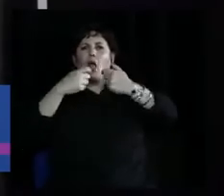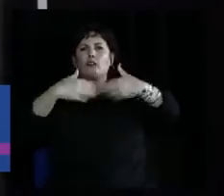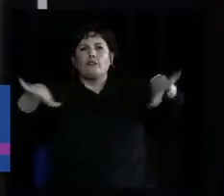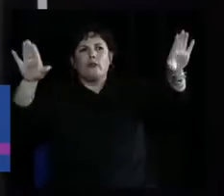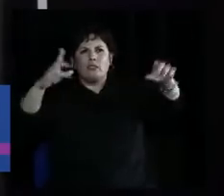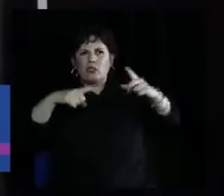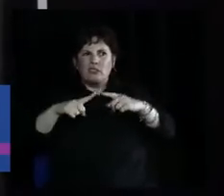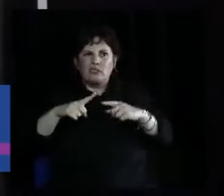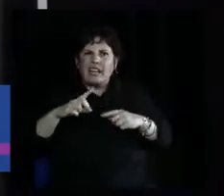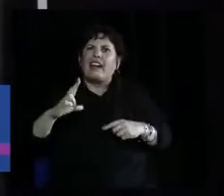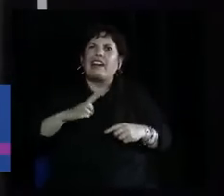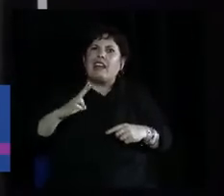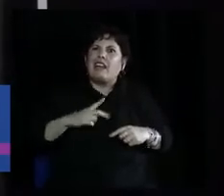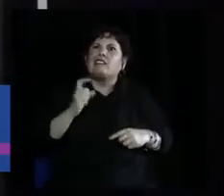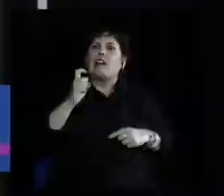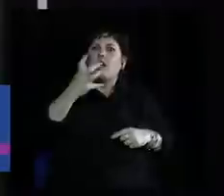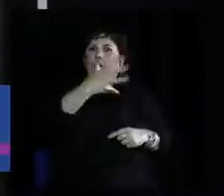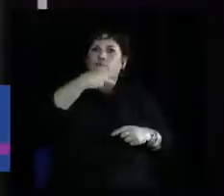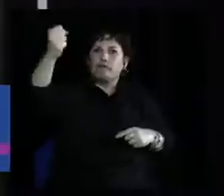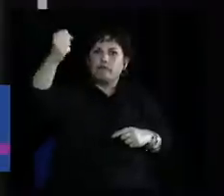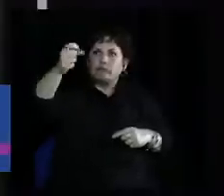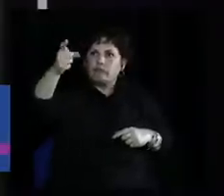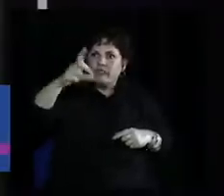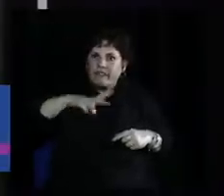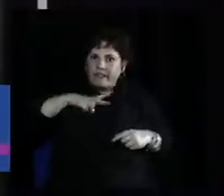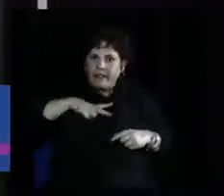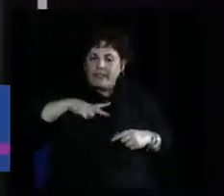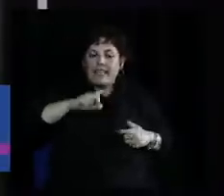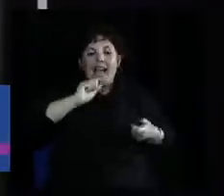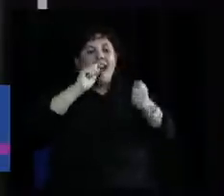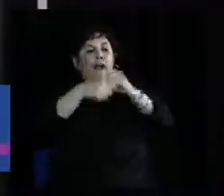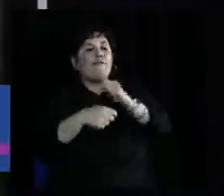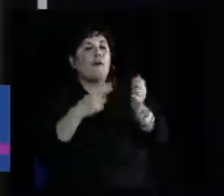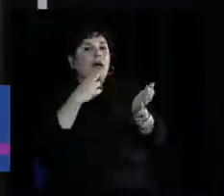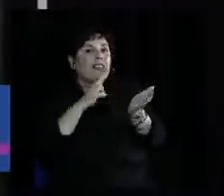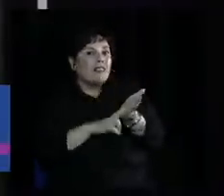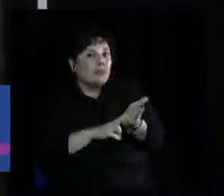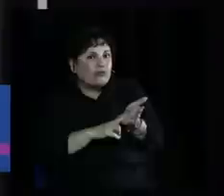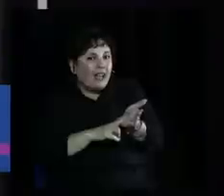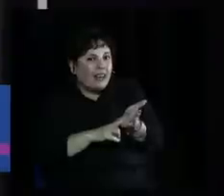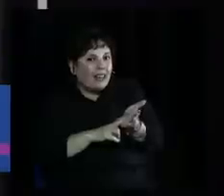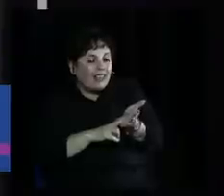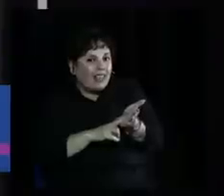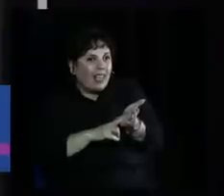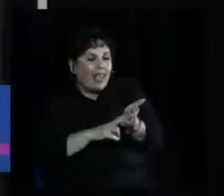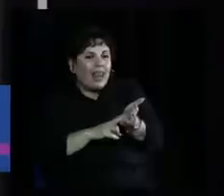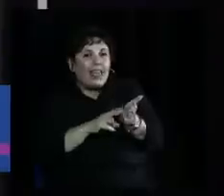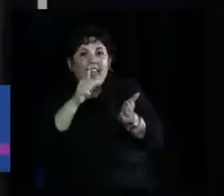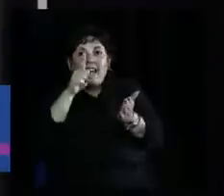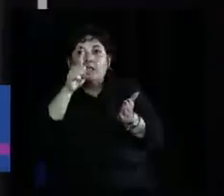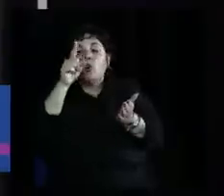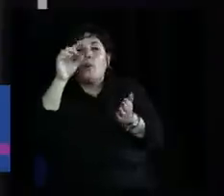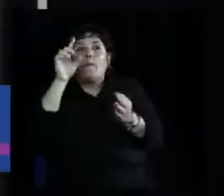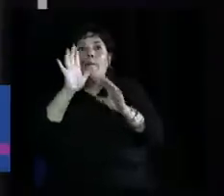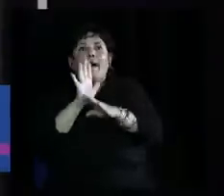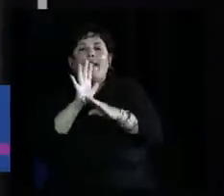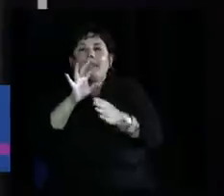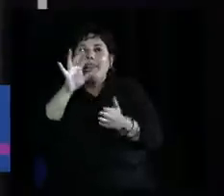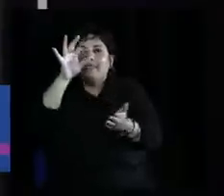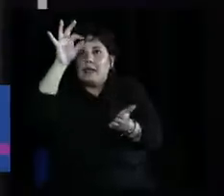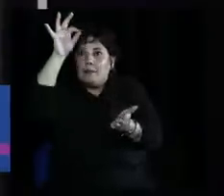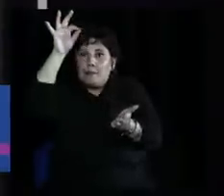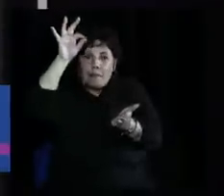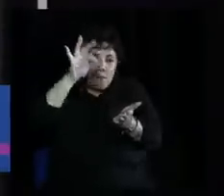riqueza, fomentando la concentración. La reforma tributaria, en definitiva, fue detonante, y aunque